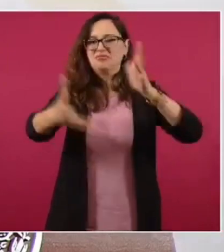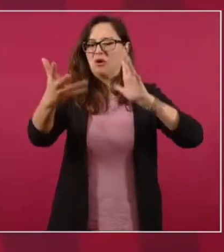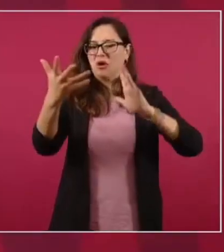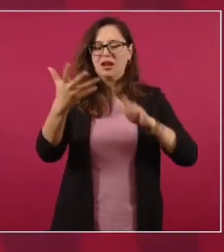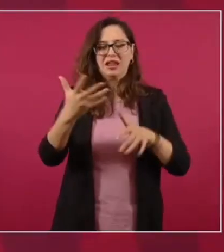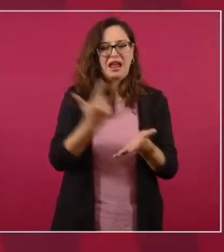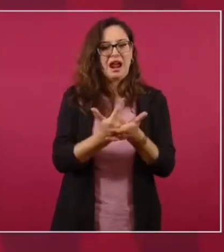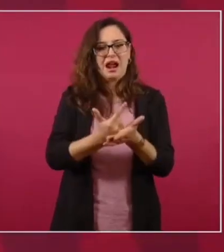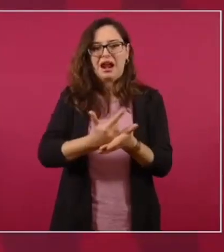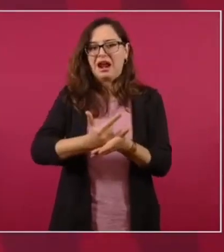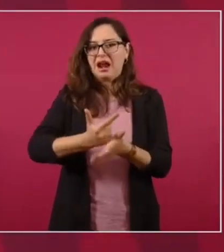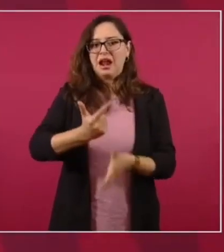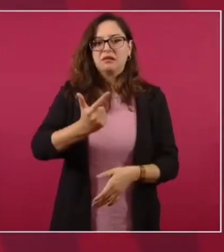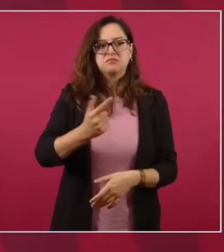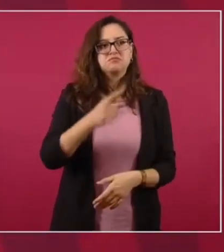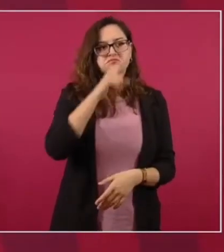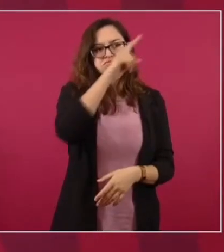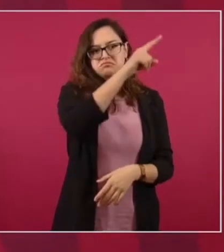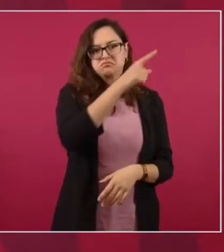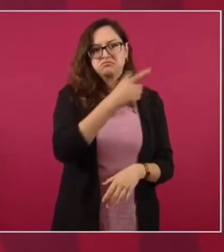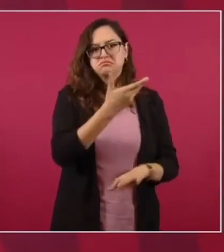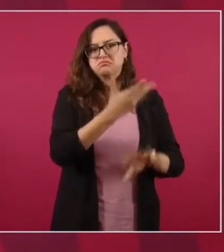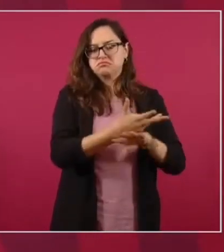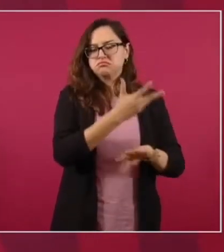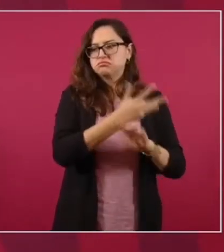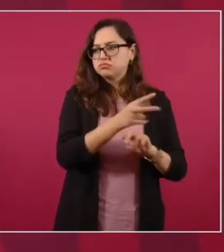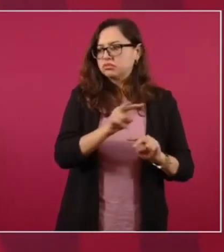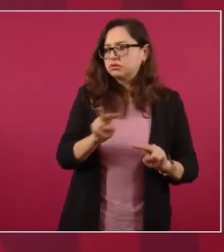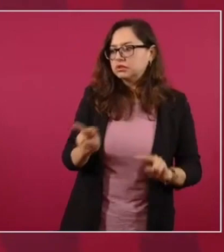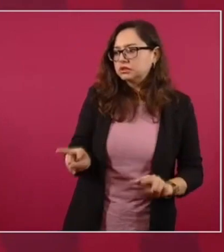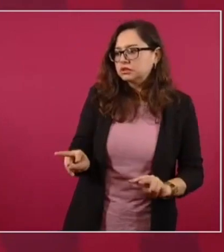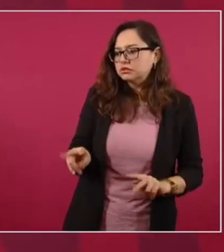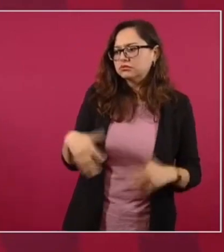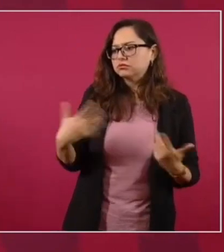nos enviaba